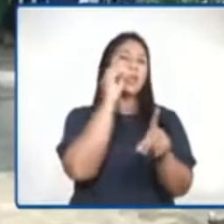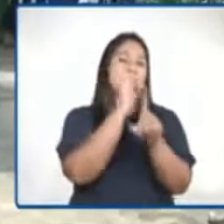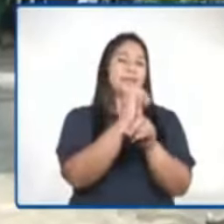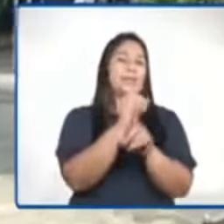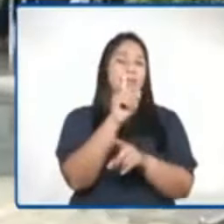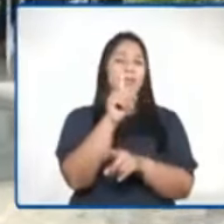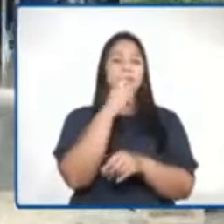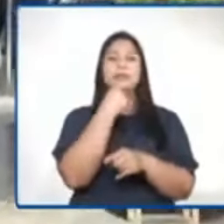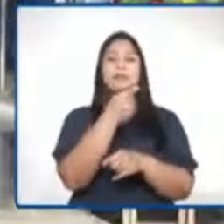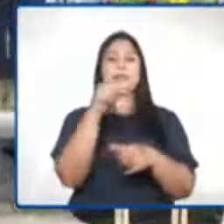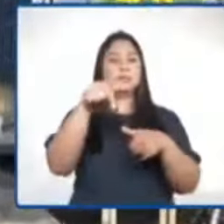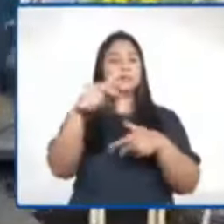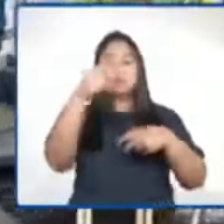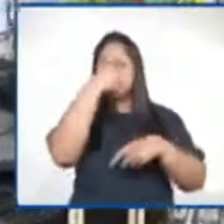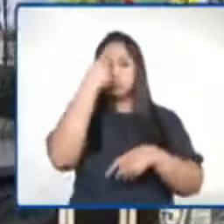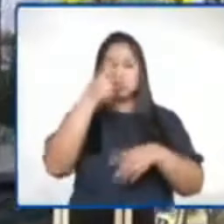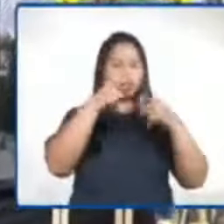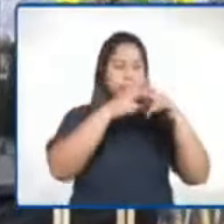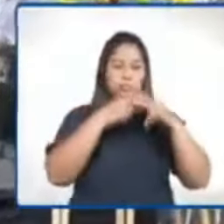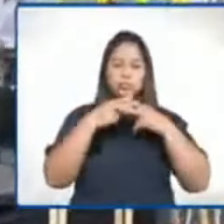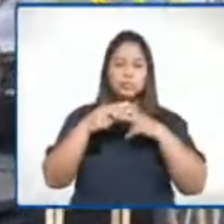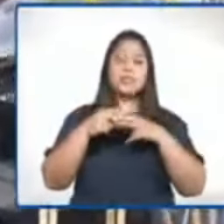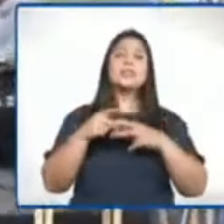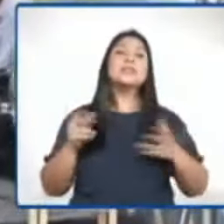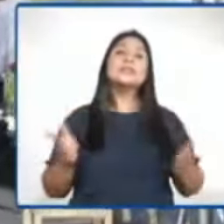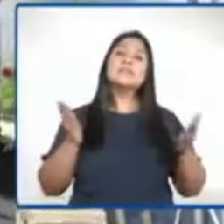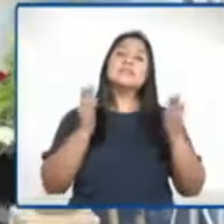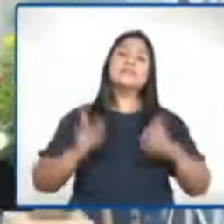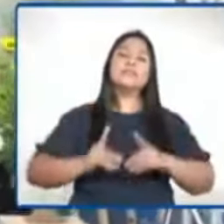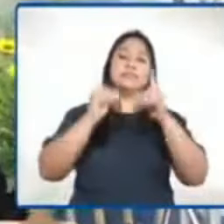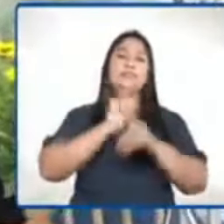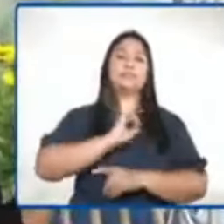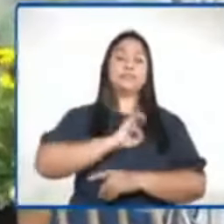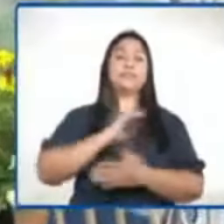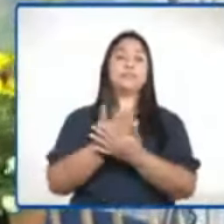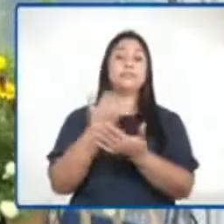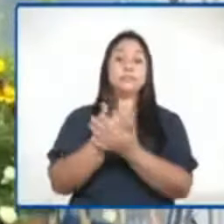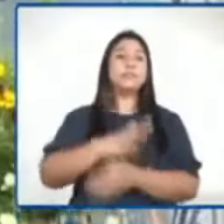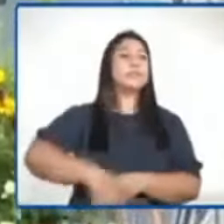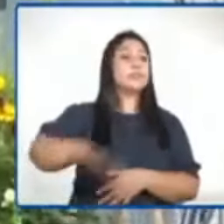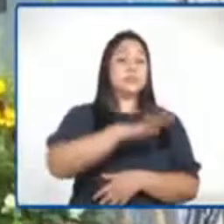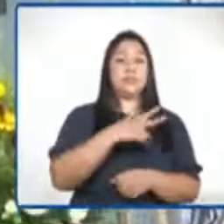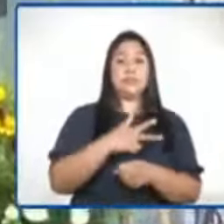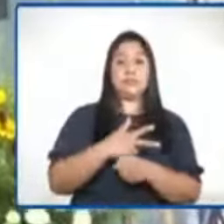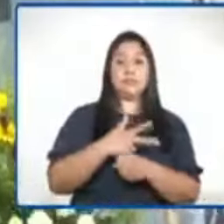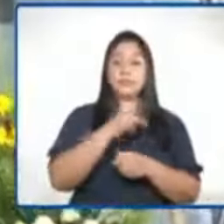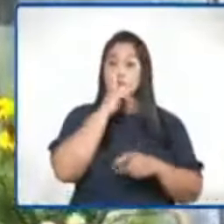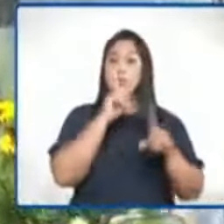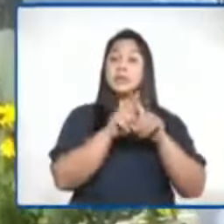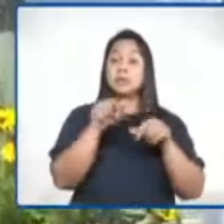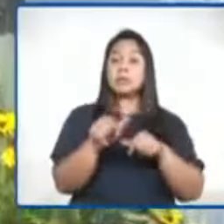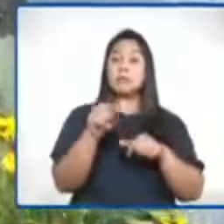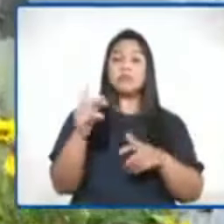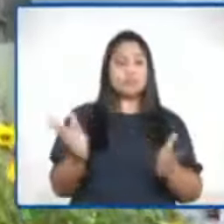objetivos de estos trabajos de reposición, es incentivar el desarrollo social y económico de la región, pero al mismo tiempo resaltar